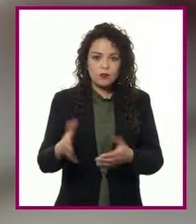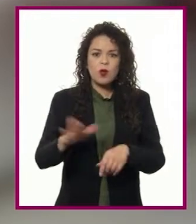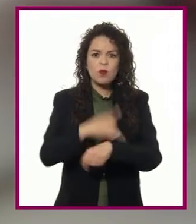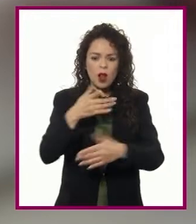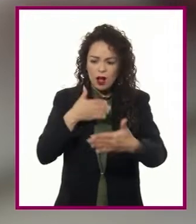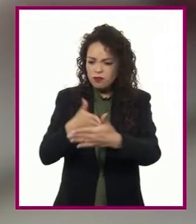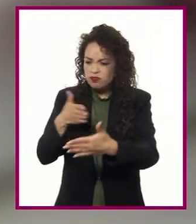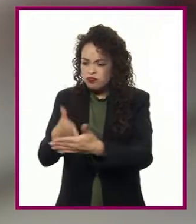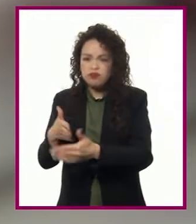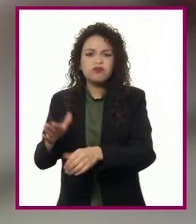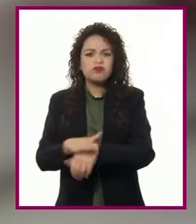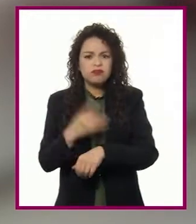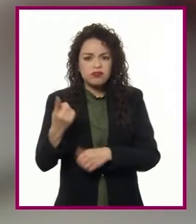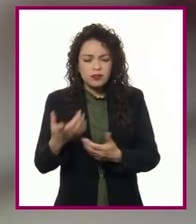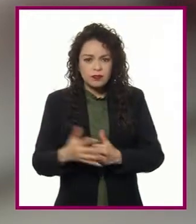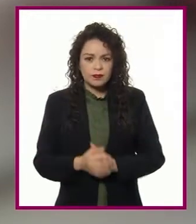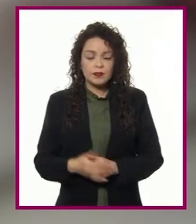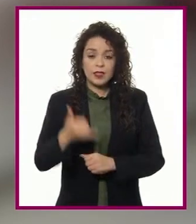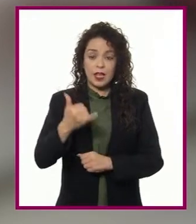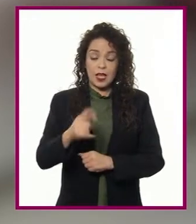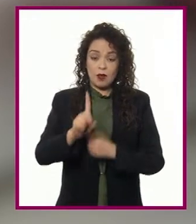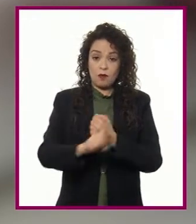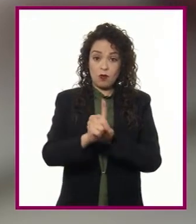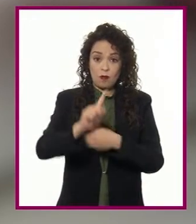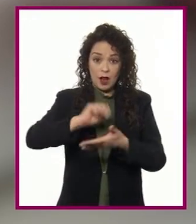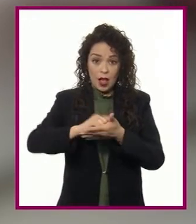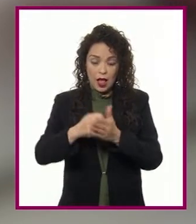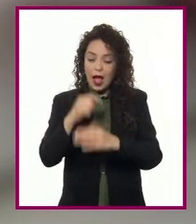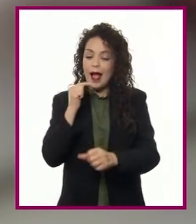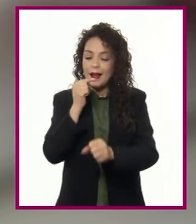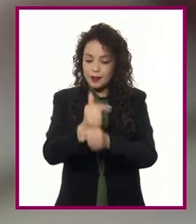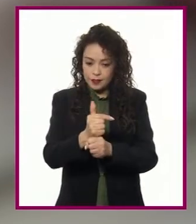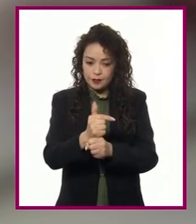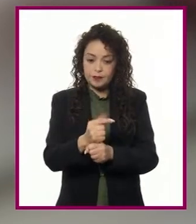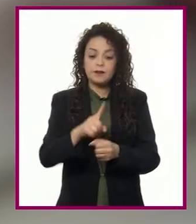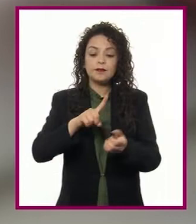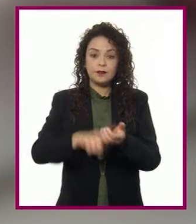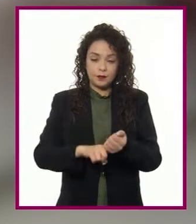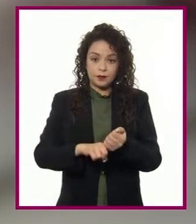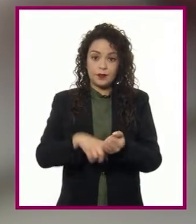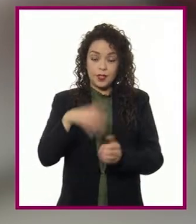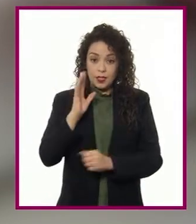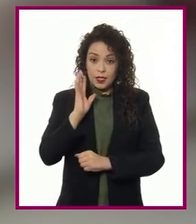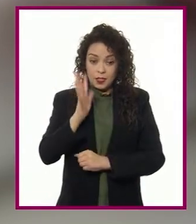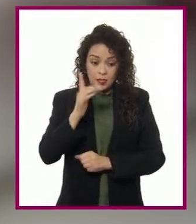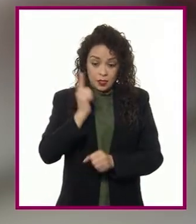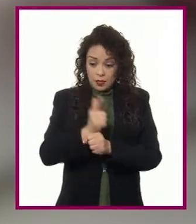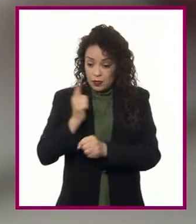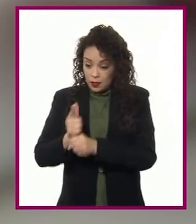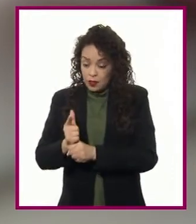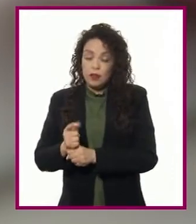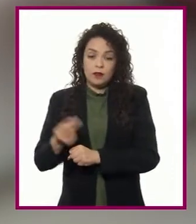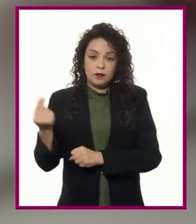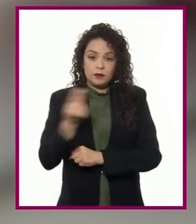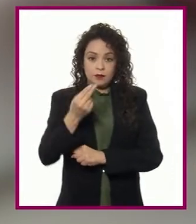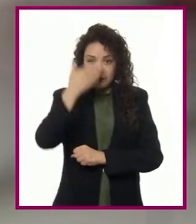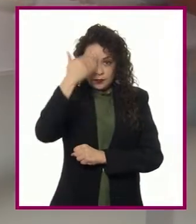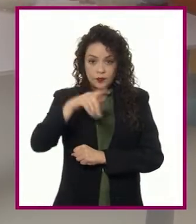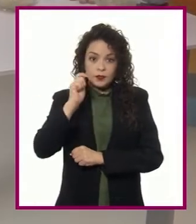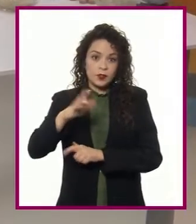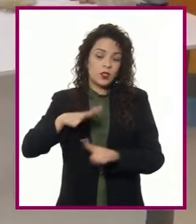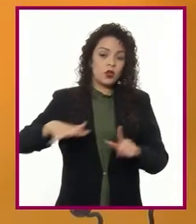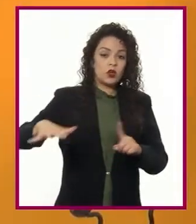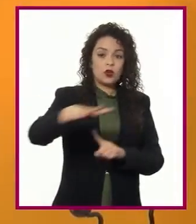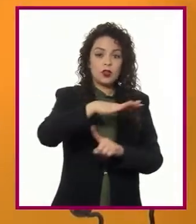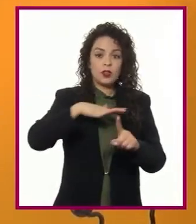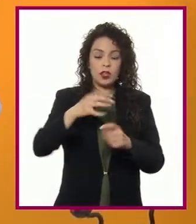satisfacerla. Identificaremos un problema técnico, lo delimitaremos y al hacerlo consideraremos en los contextos social y